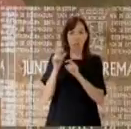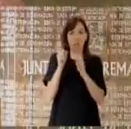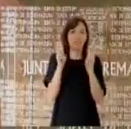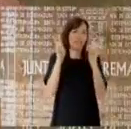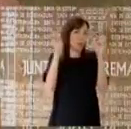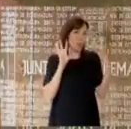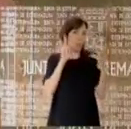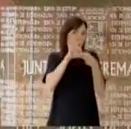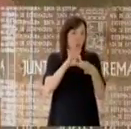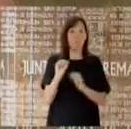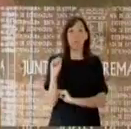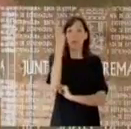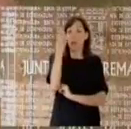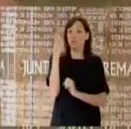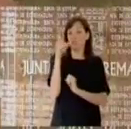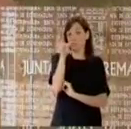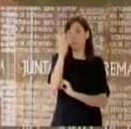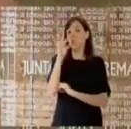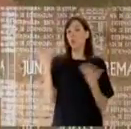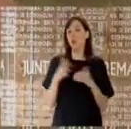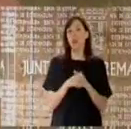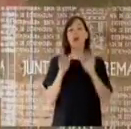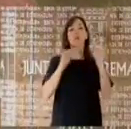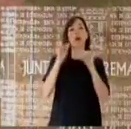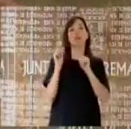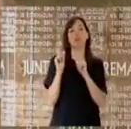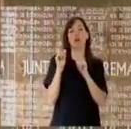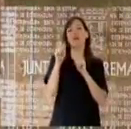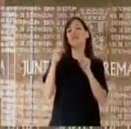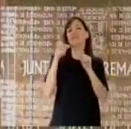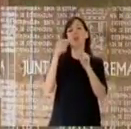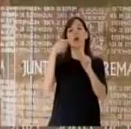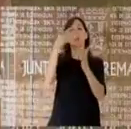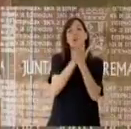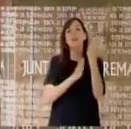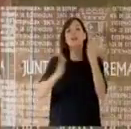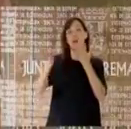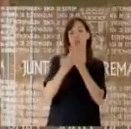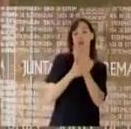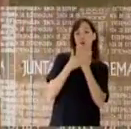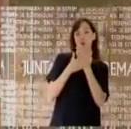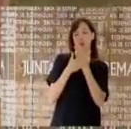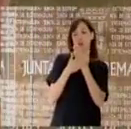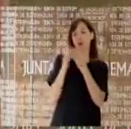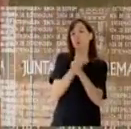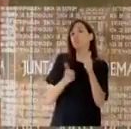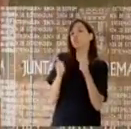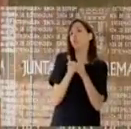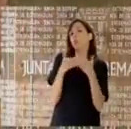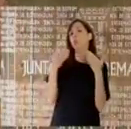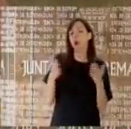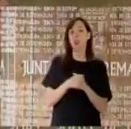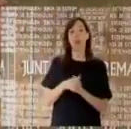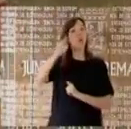ellos es una convocatoria que tiene que ver con el que es un objetivo transversal de la acción de este Gobierno. El mantenimiento de la vida en los pueblos,